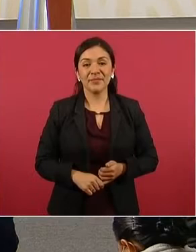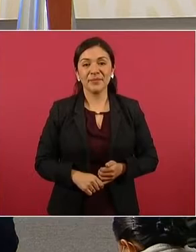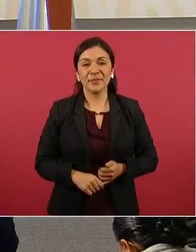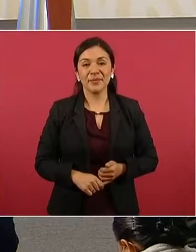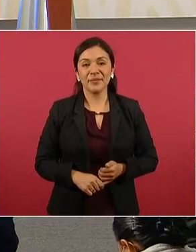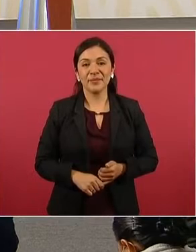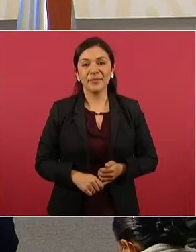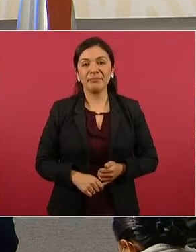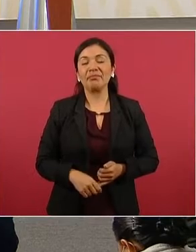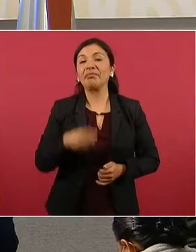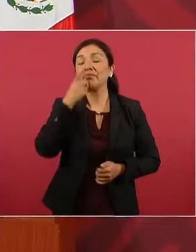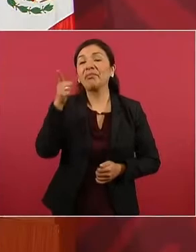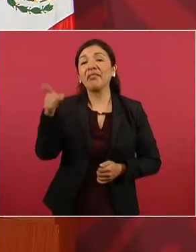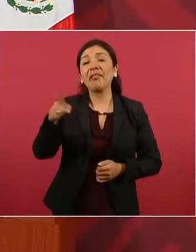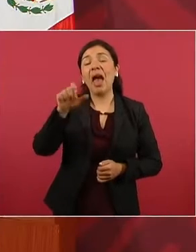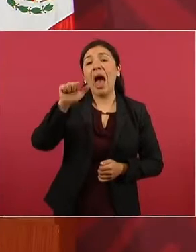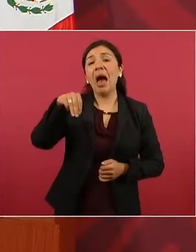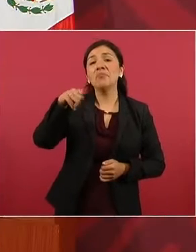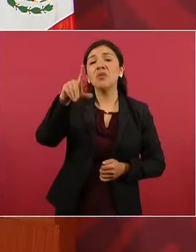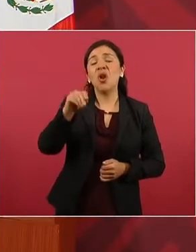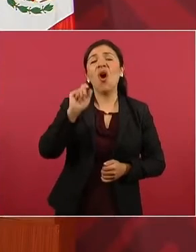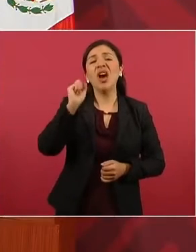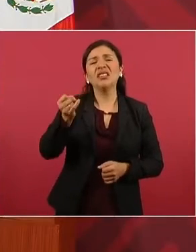y